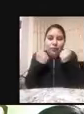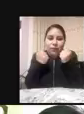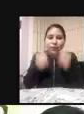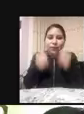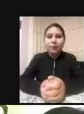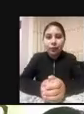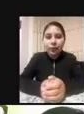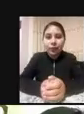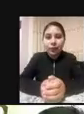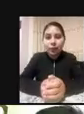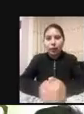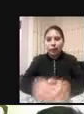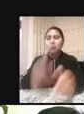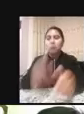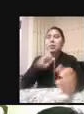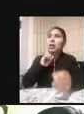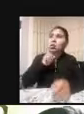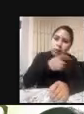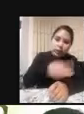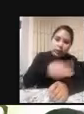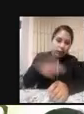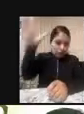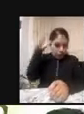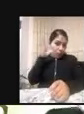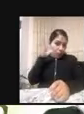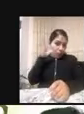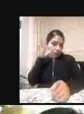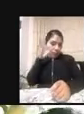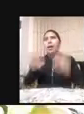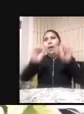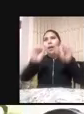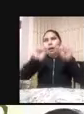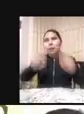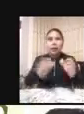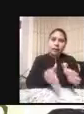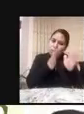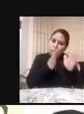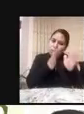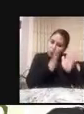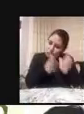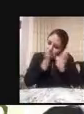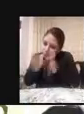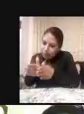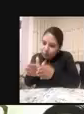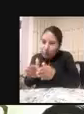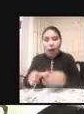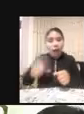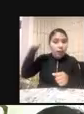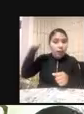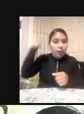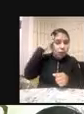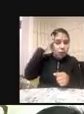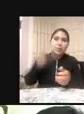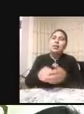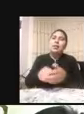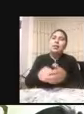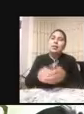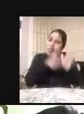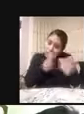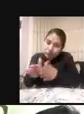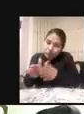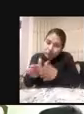le mostramos el cómo va organizando esto dentro de la casa, su cerebrito también se va a organizar, su lenguaje se va a organizar. Quiere